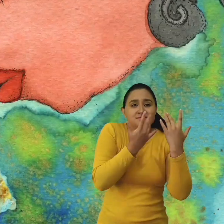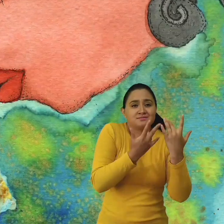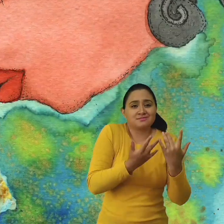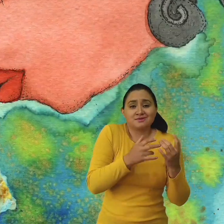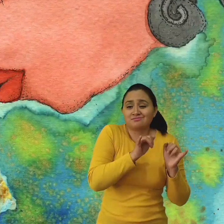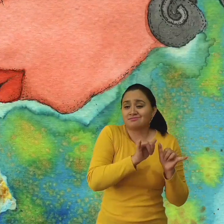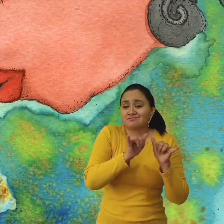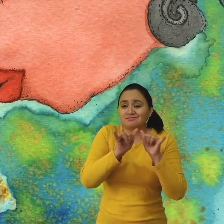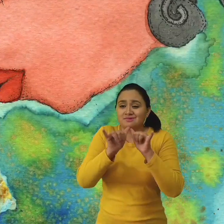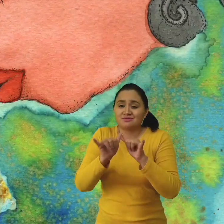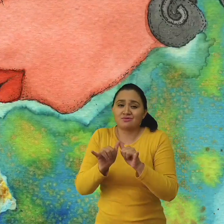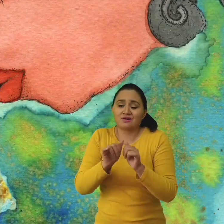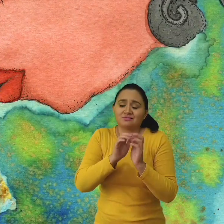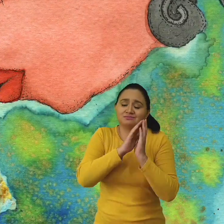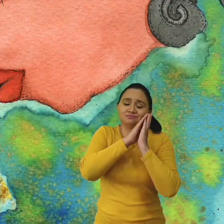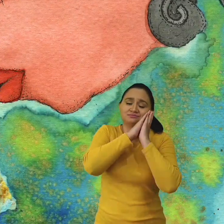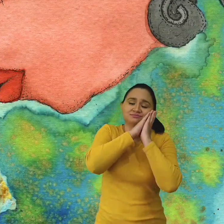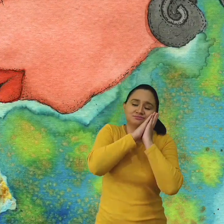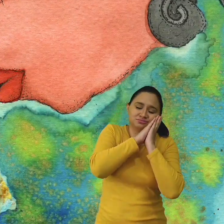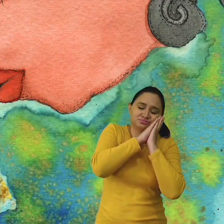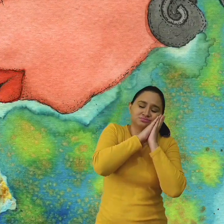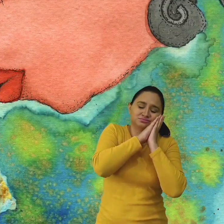que no pudo despertar.